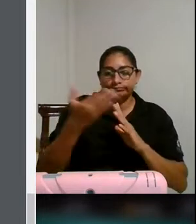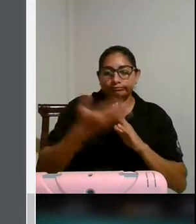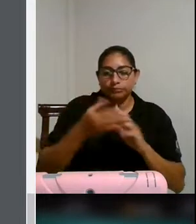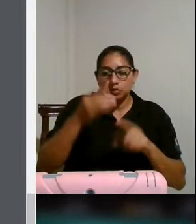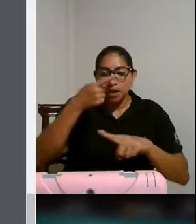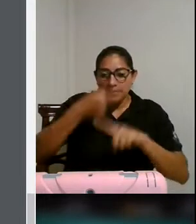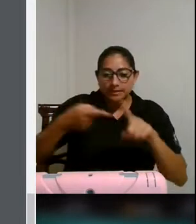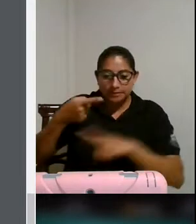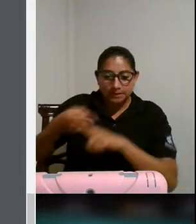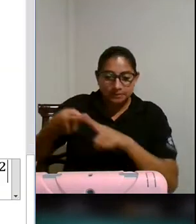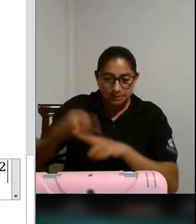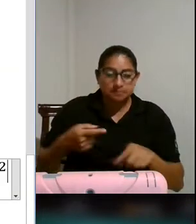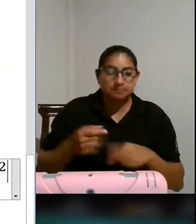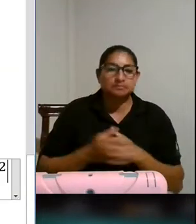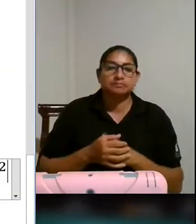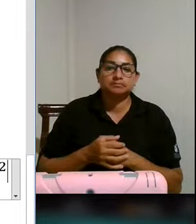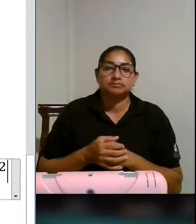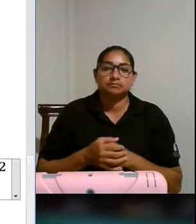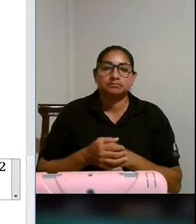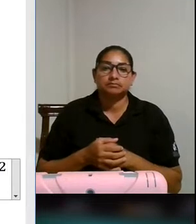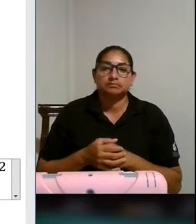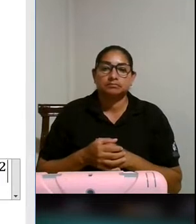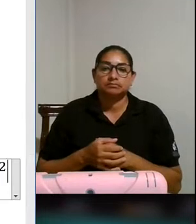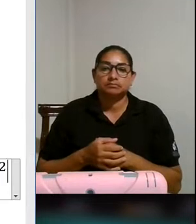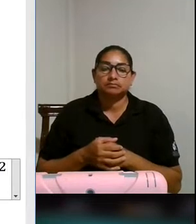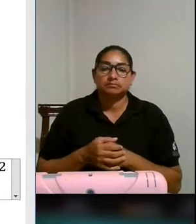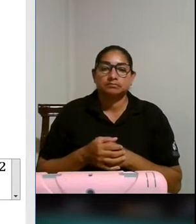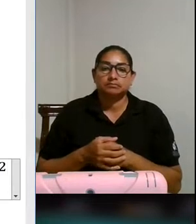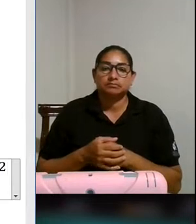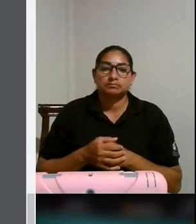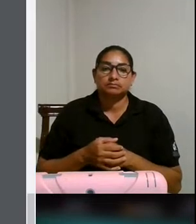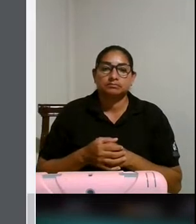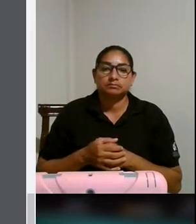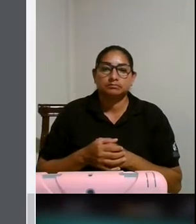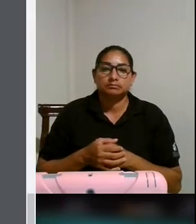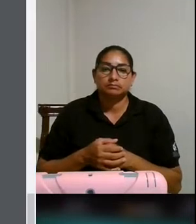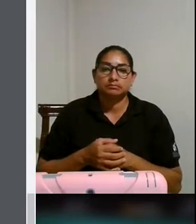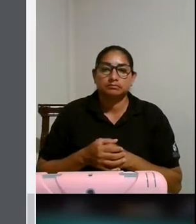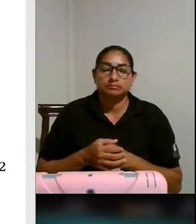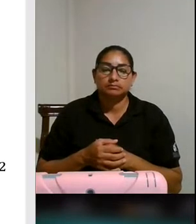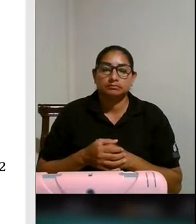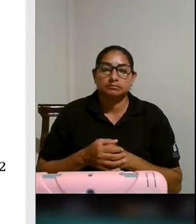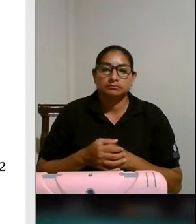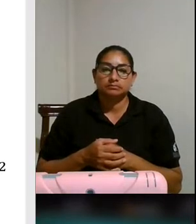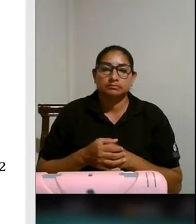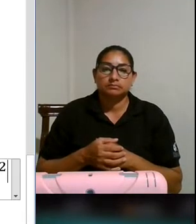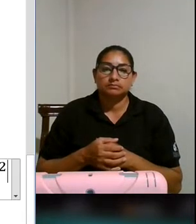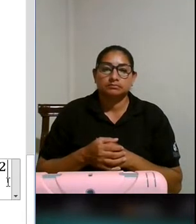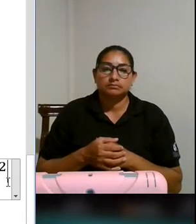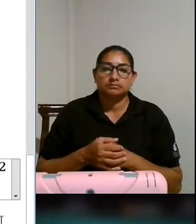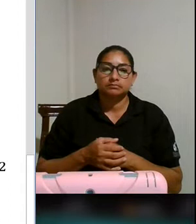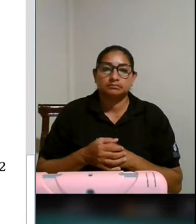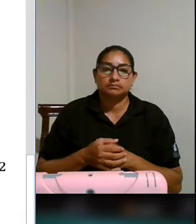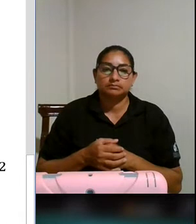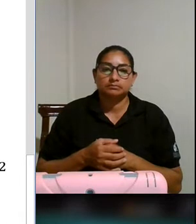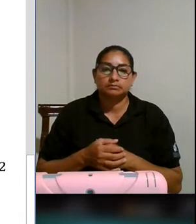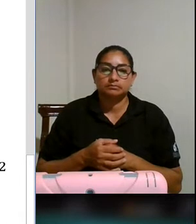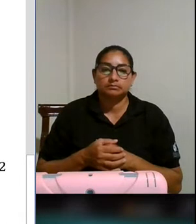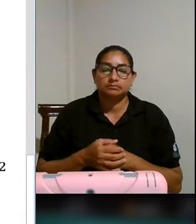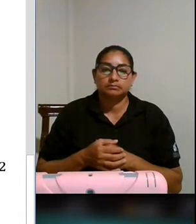lo ven complicadillo con esa notación, no hay problema. Vamos a hacer el cambio de notación aquí y